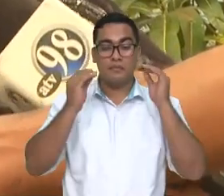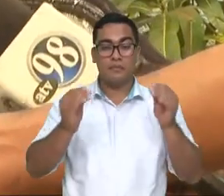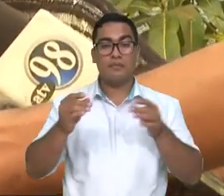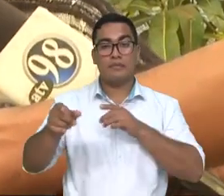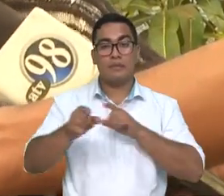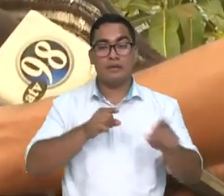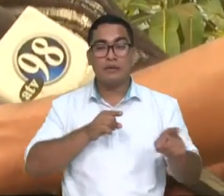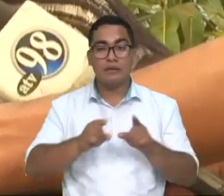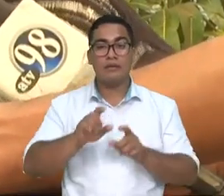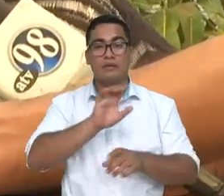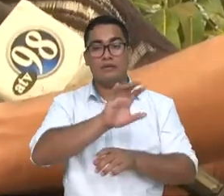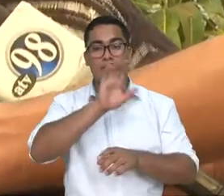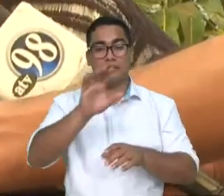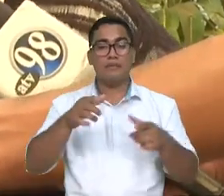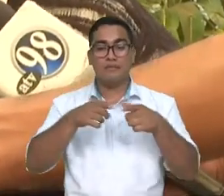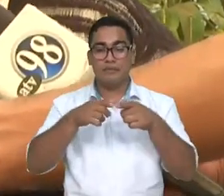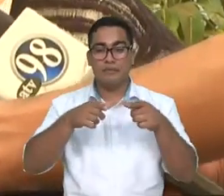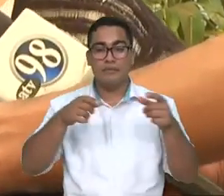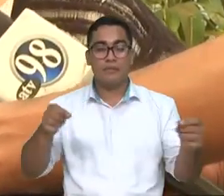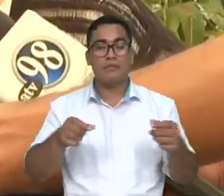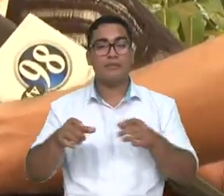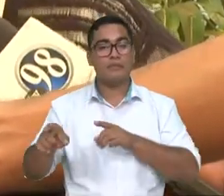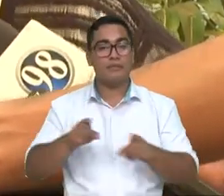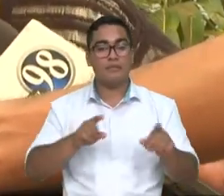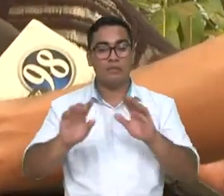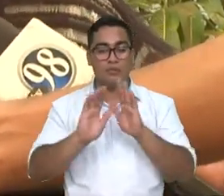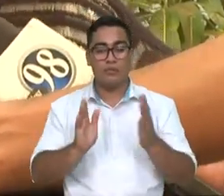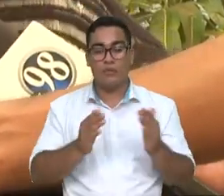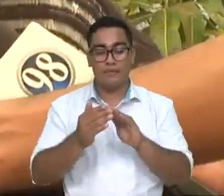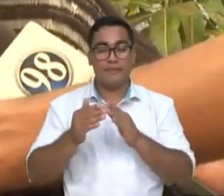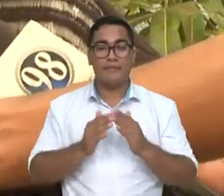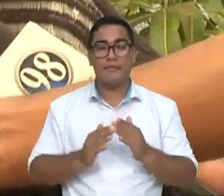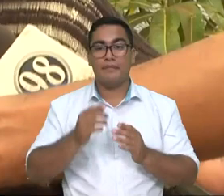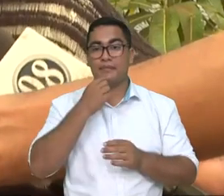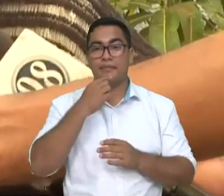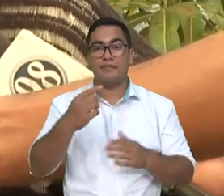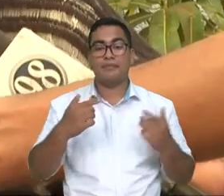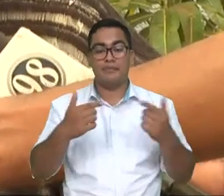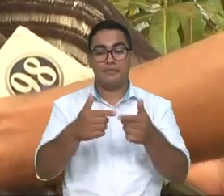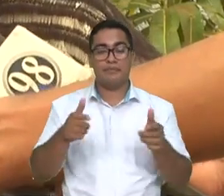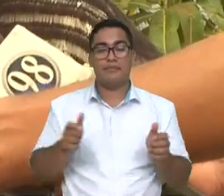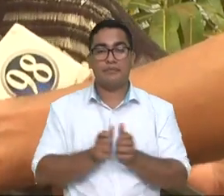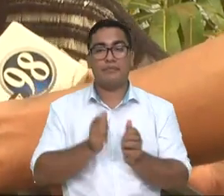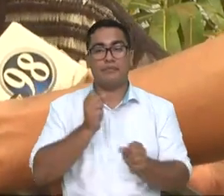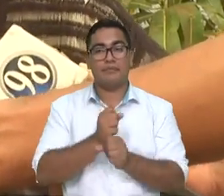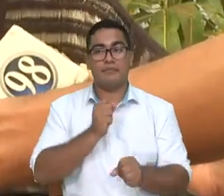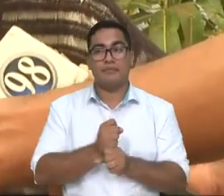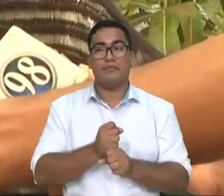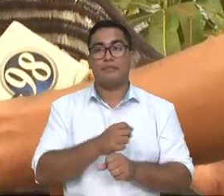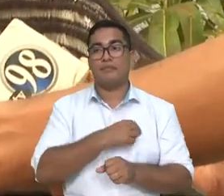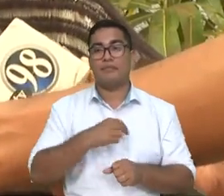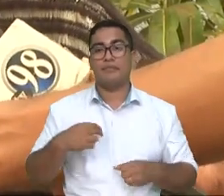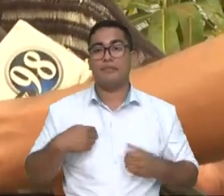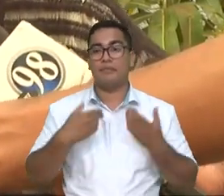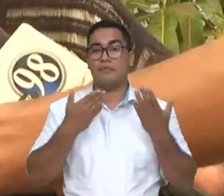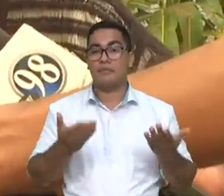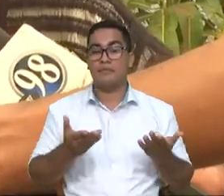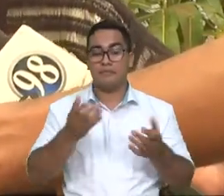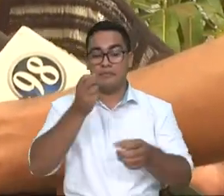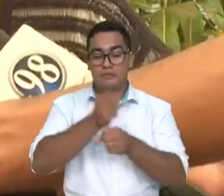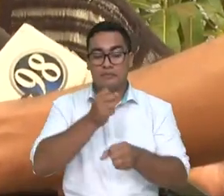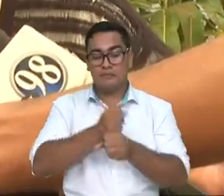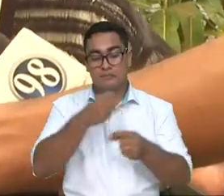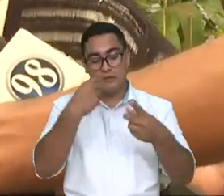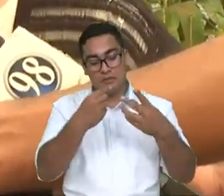delegado departamental y nuestra delegada distrital, que somos el equipo que ejecutamos todos estos lineamientos